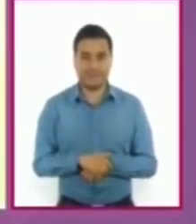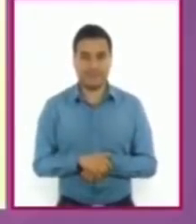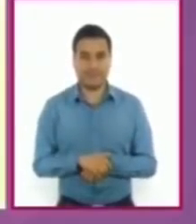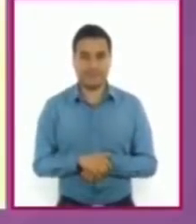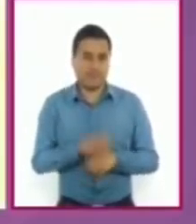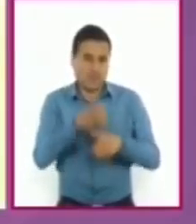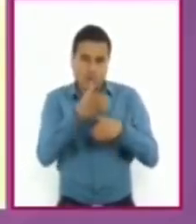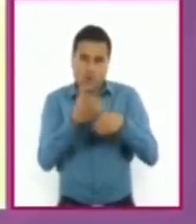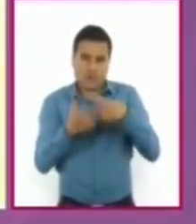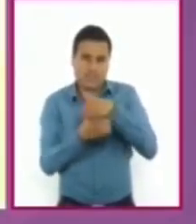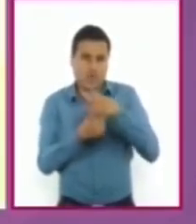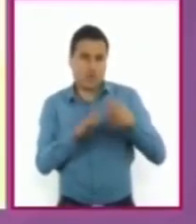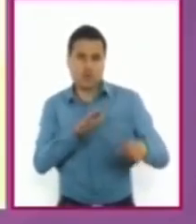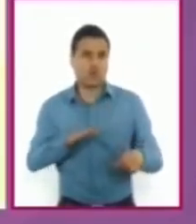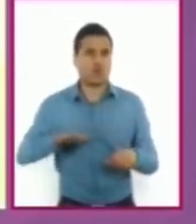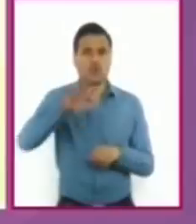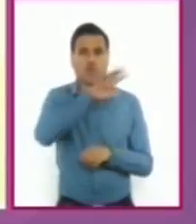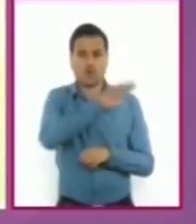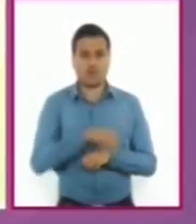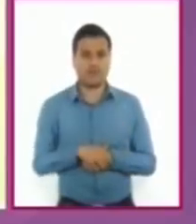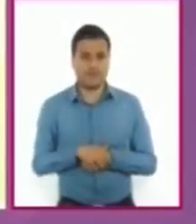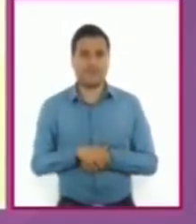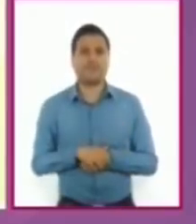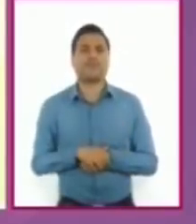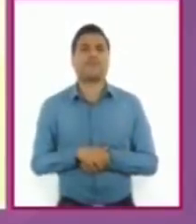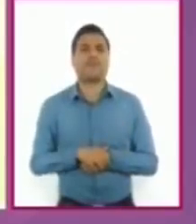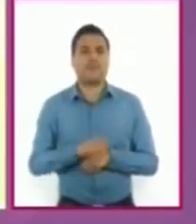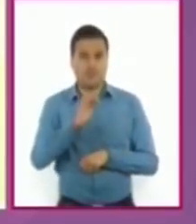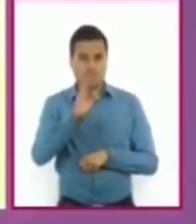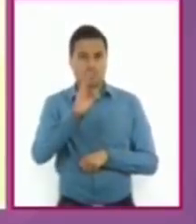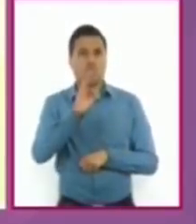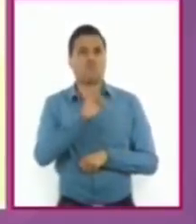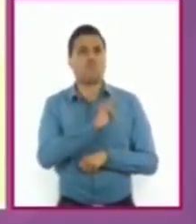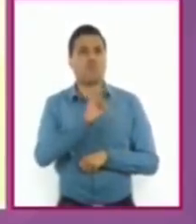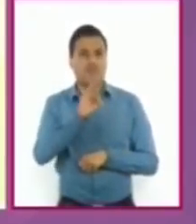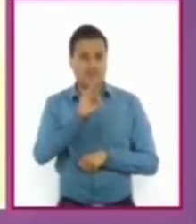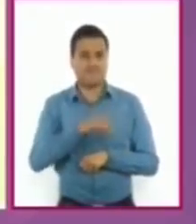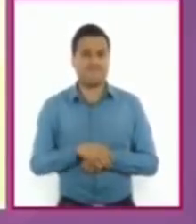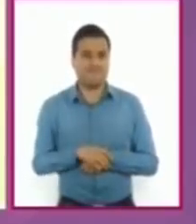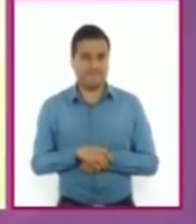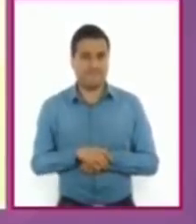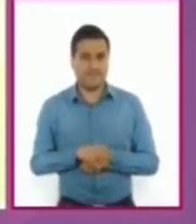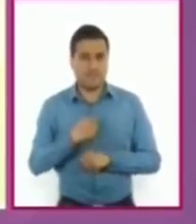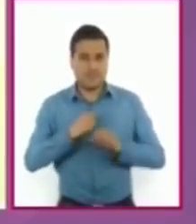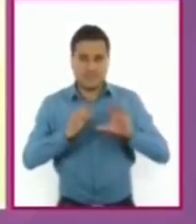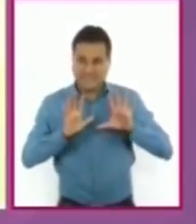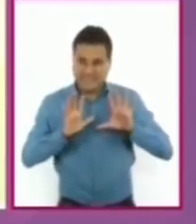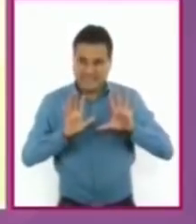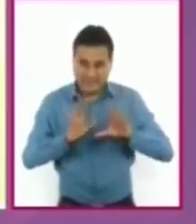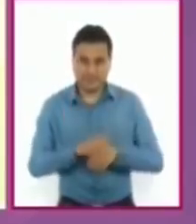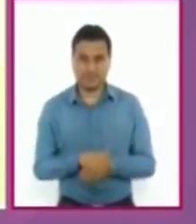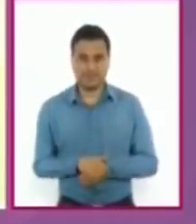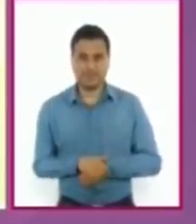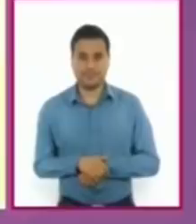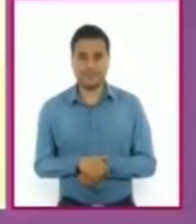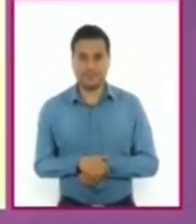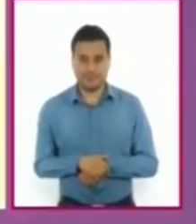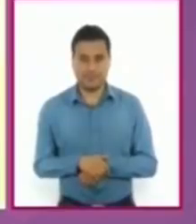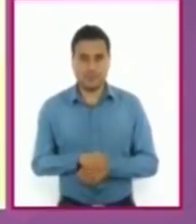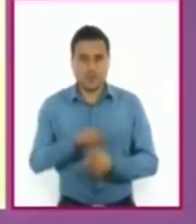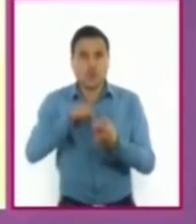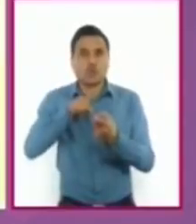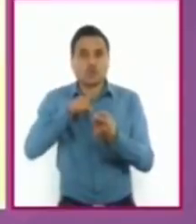cuerpos son capaces de experimentar al menos una fuerza de la cual se puede especificar el punto de